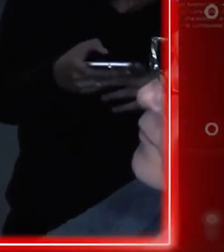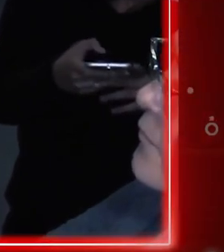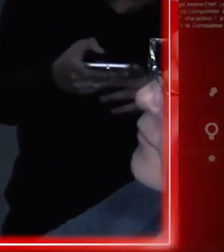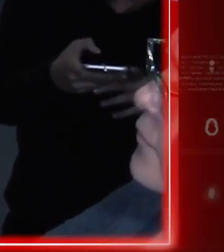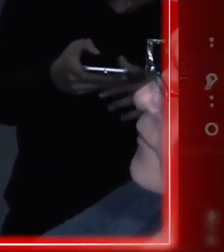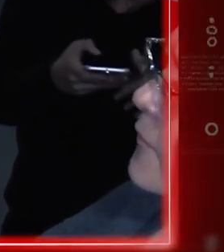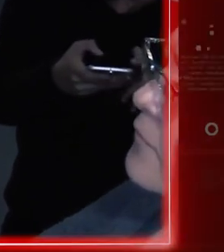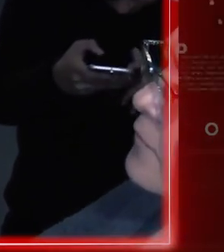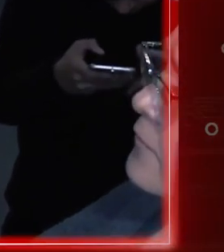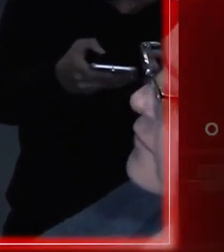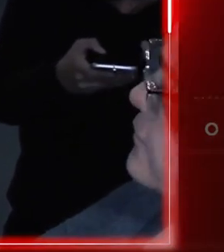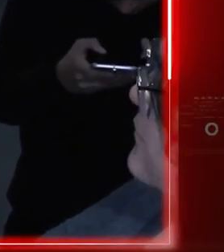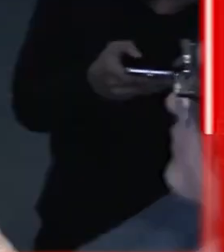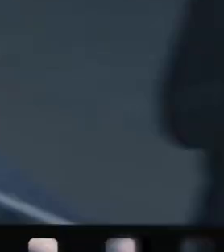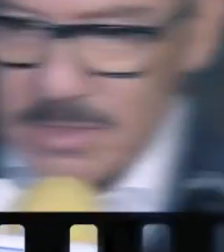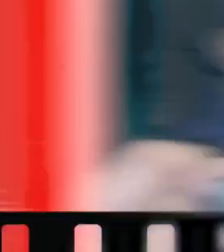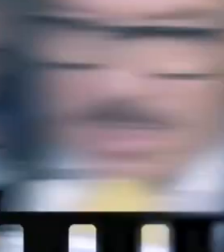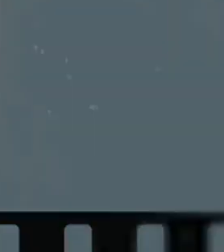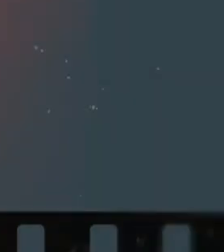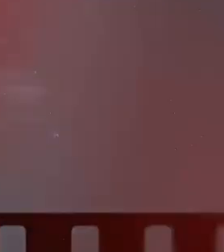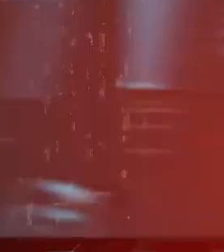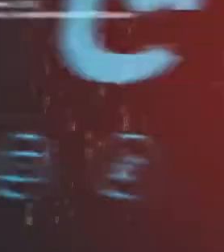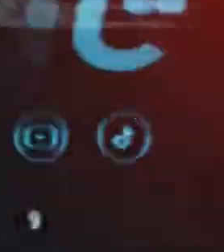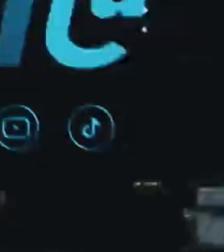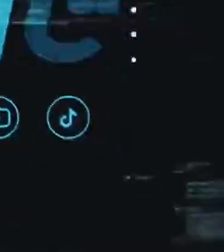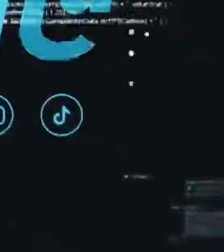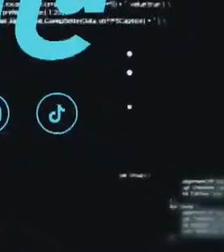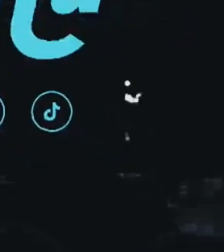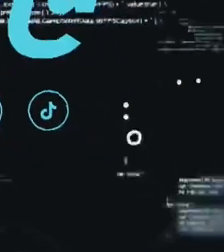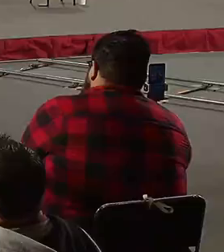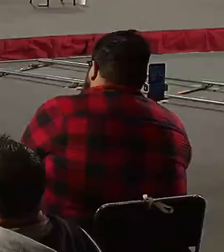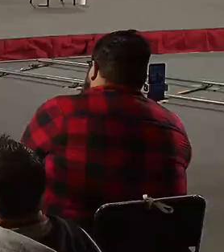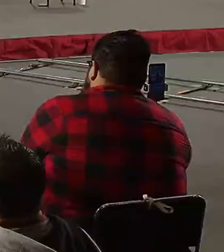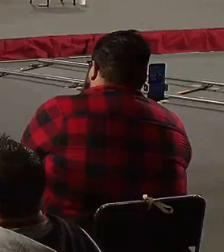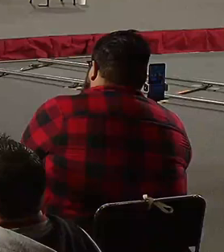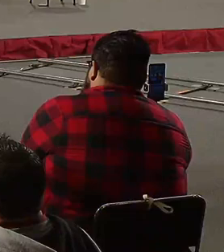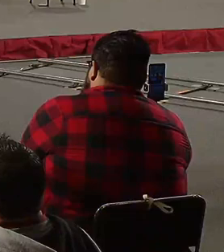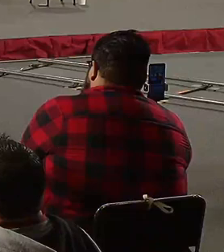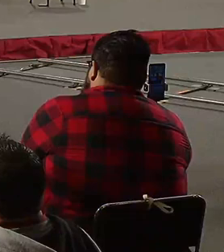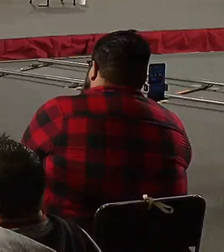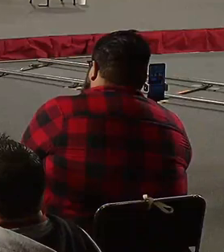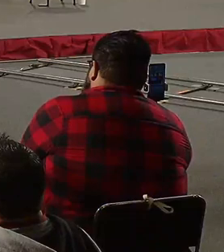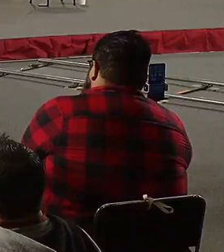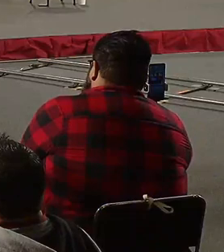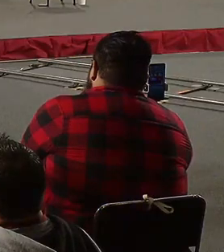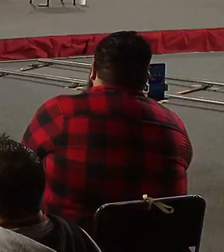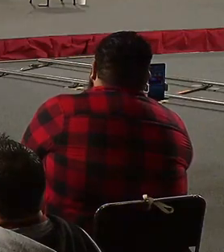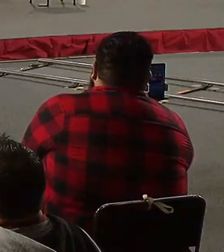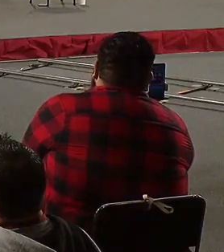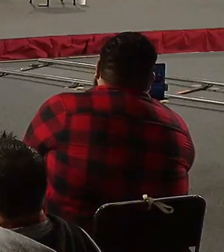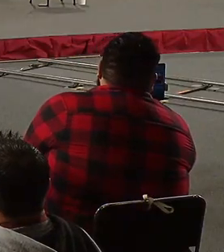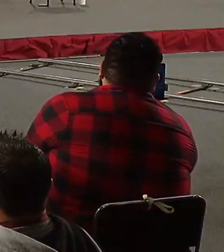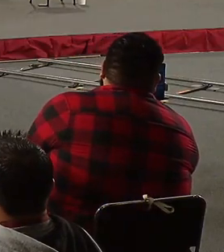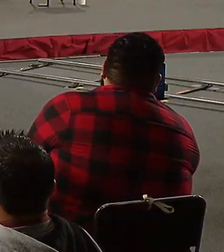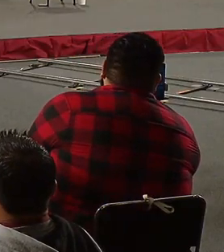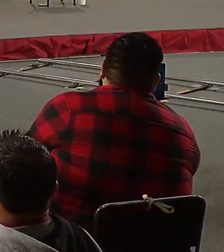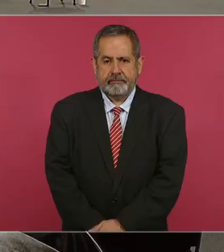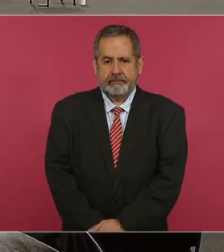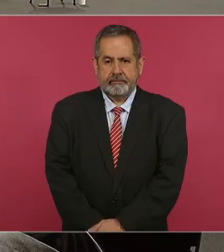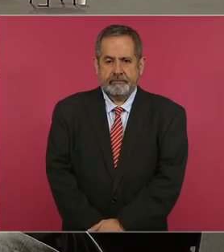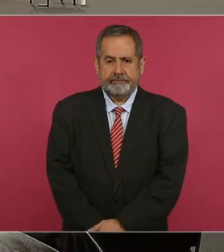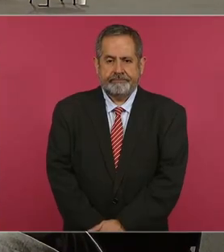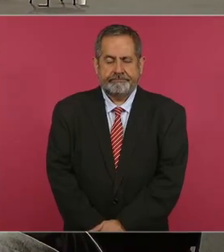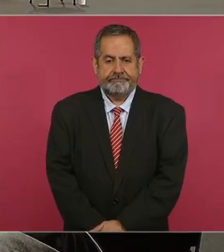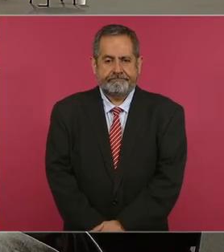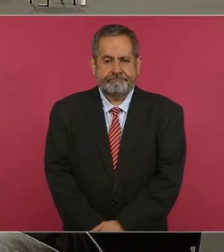valor presente. Ninguna se le disminuye. Infodem. Es cuanto, señor presidente, que todas y todos tengan un